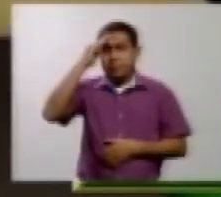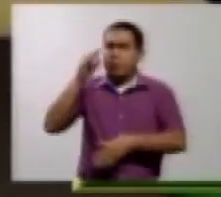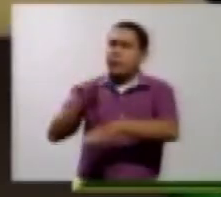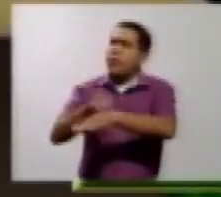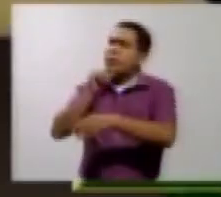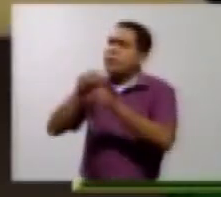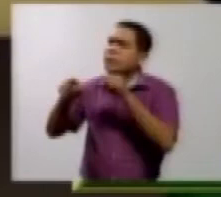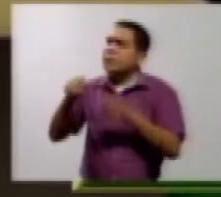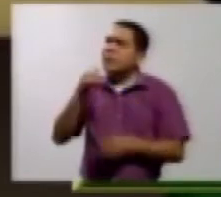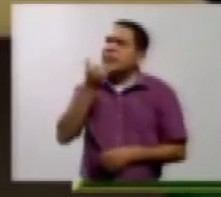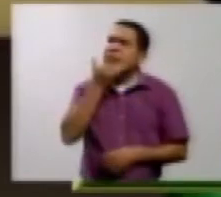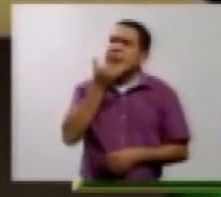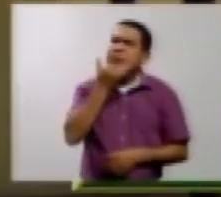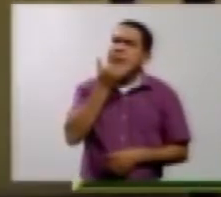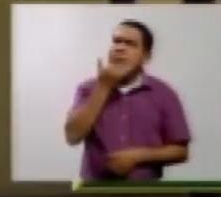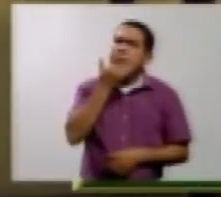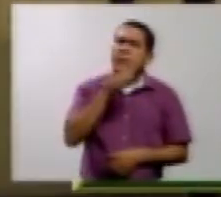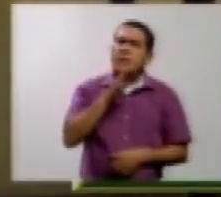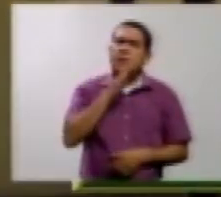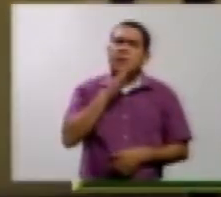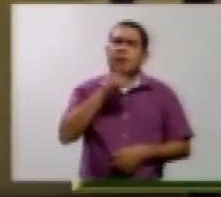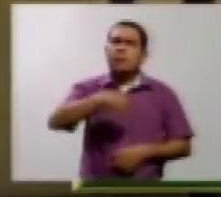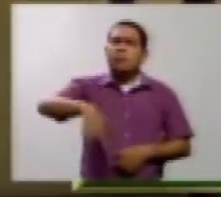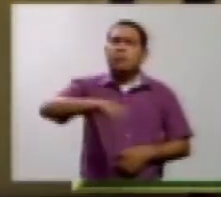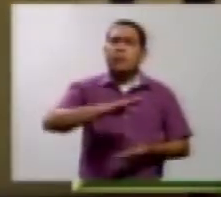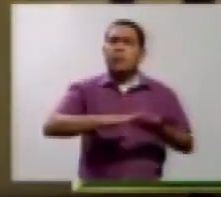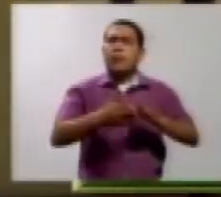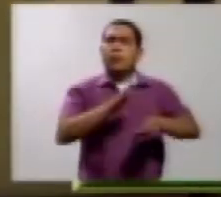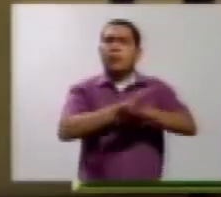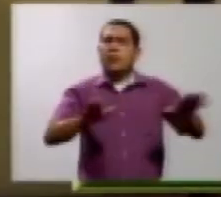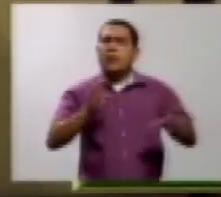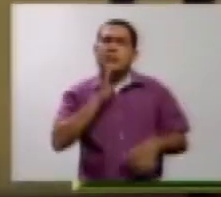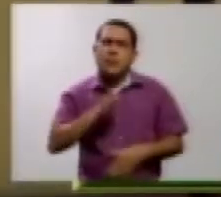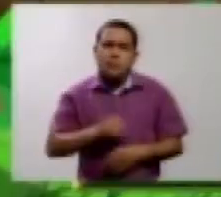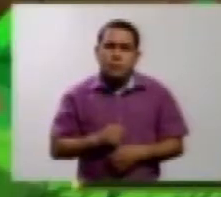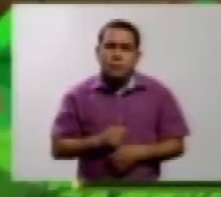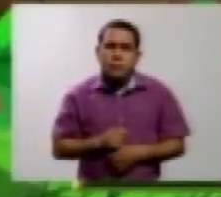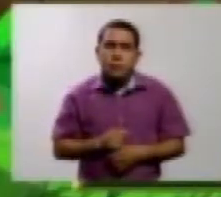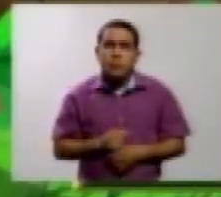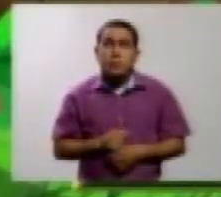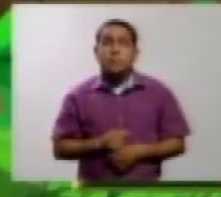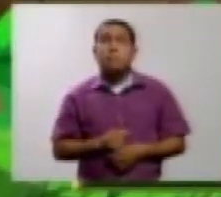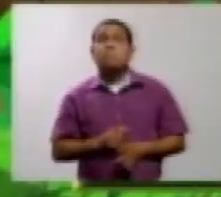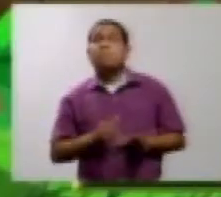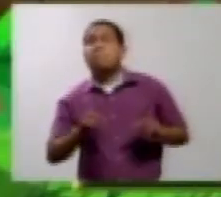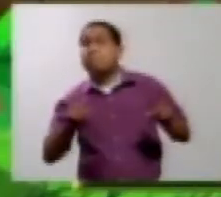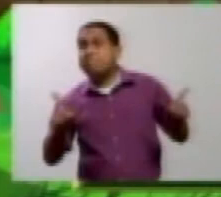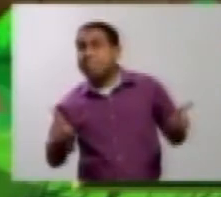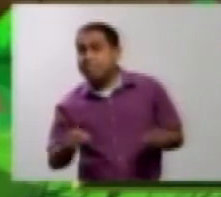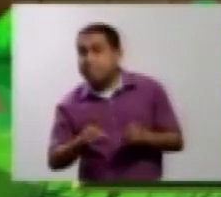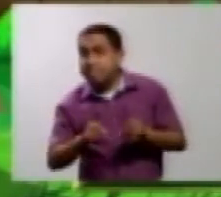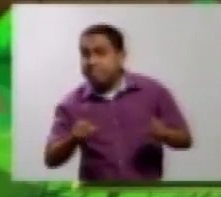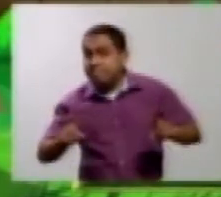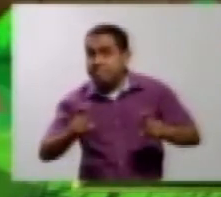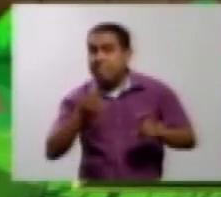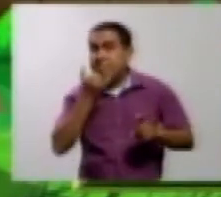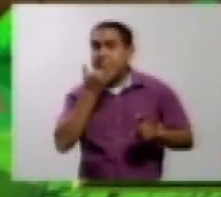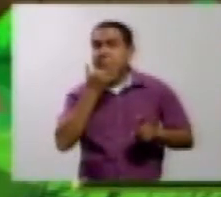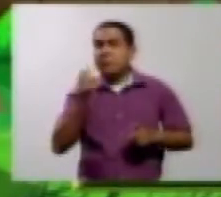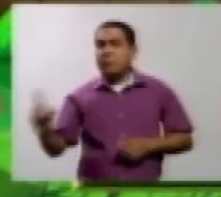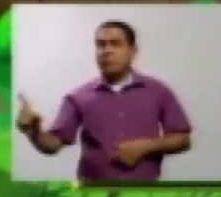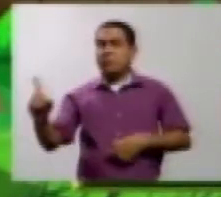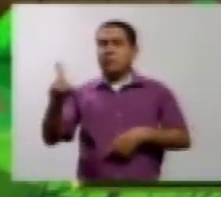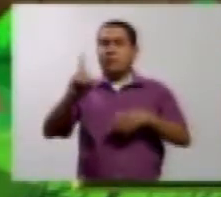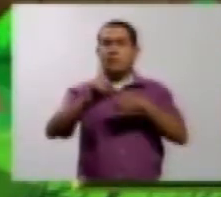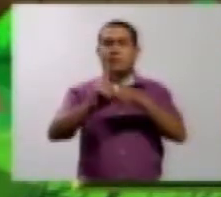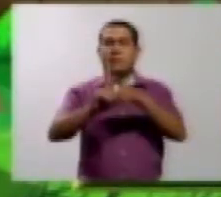preguntaron quién osaba perturbar la tranquilidad del reino del verdugajo. Lo que no sabían era que quien había llegado